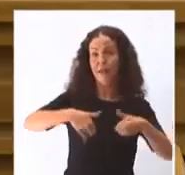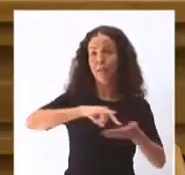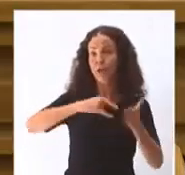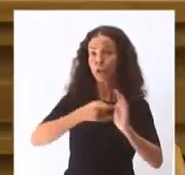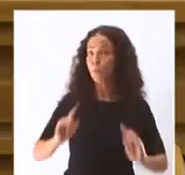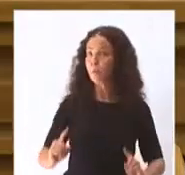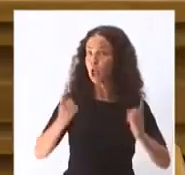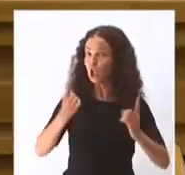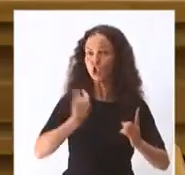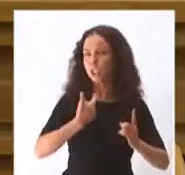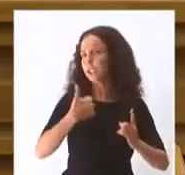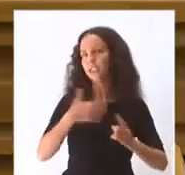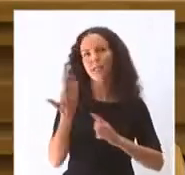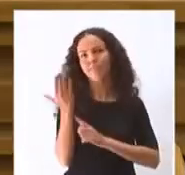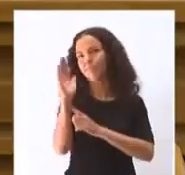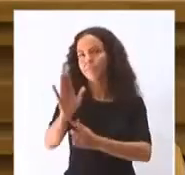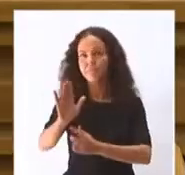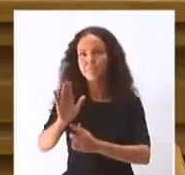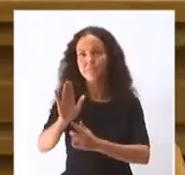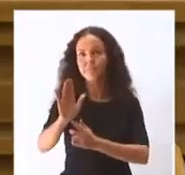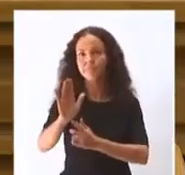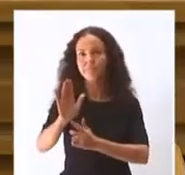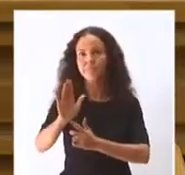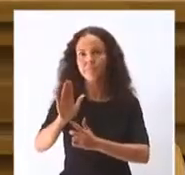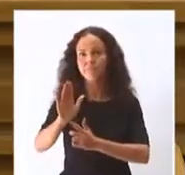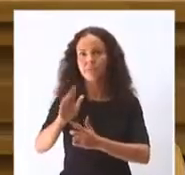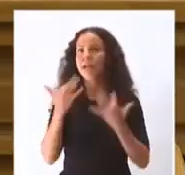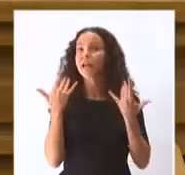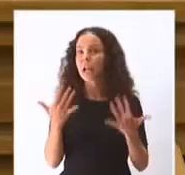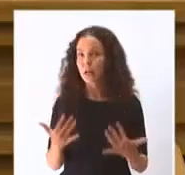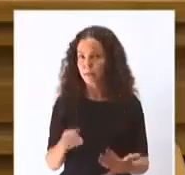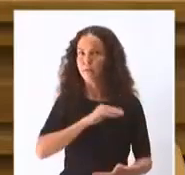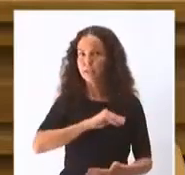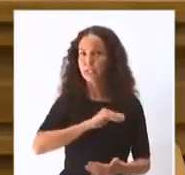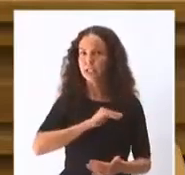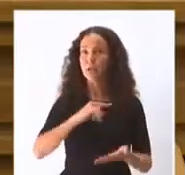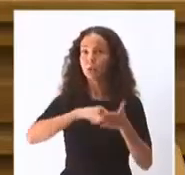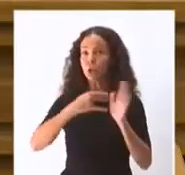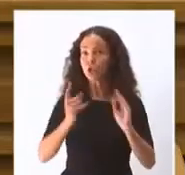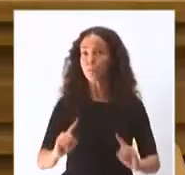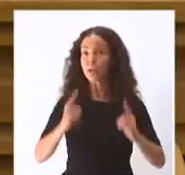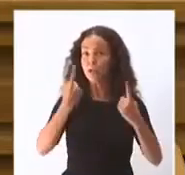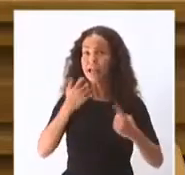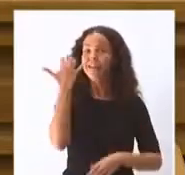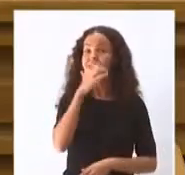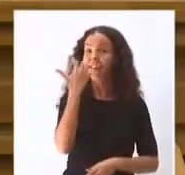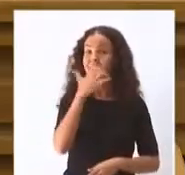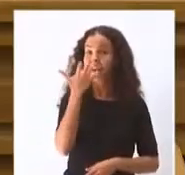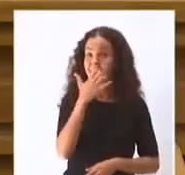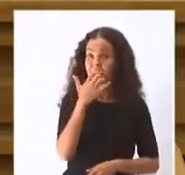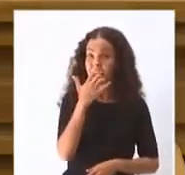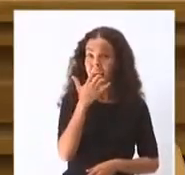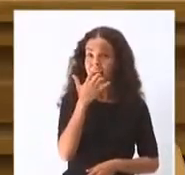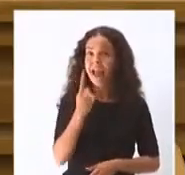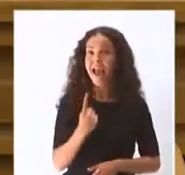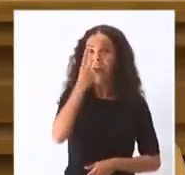se van a plantear ya se van a además va a ser con bastante rapidez los proyectos pilotos serán en la serranía en la serranía